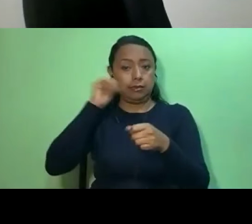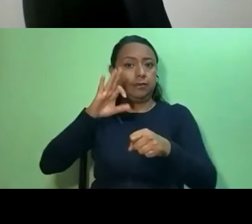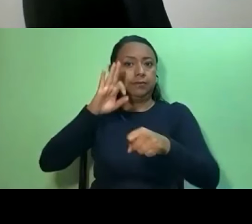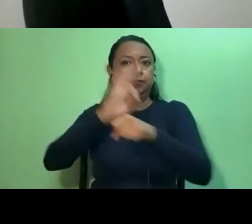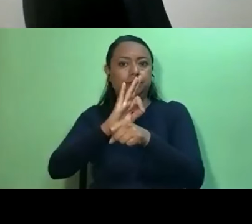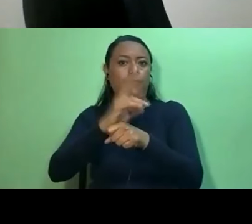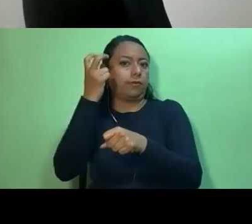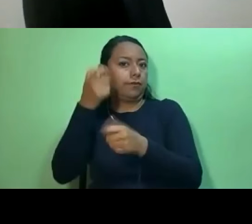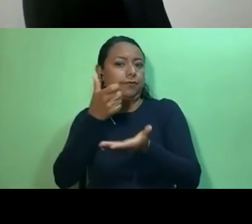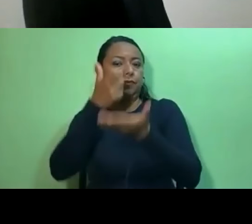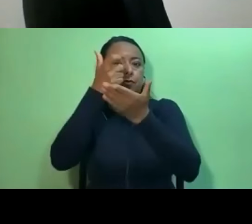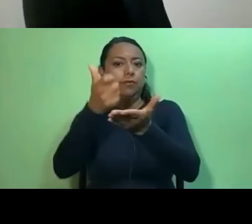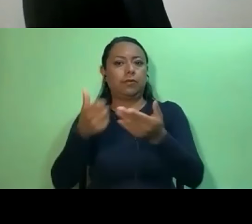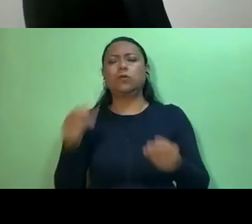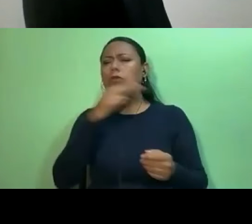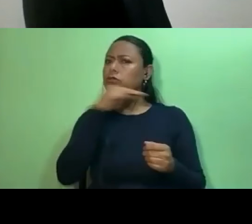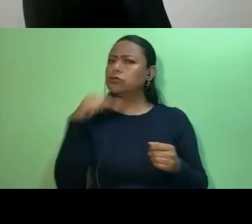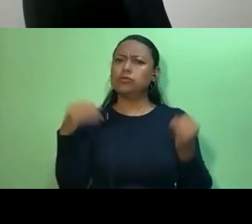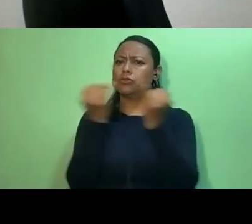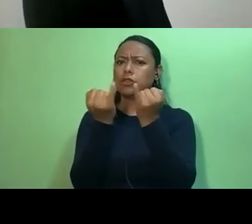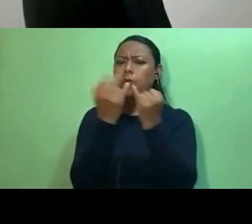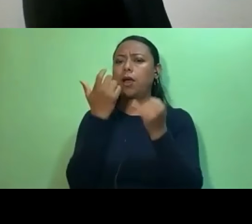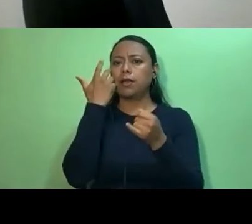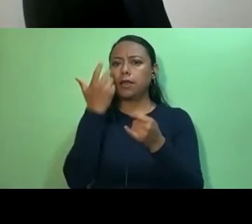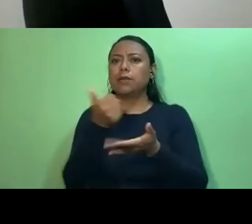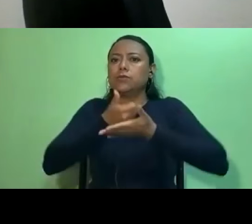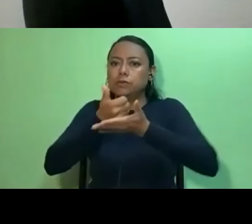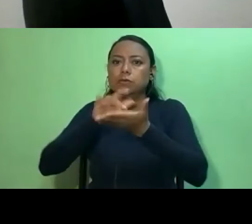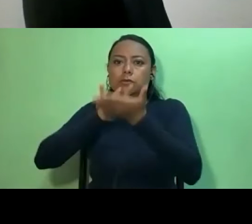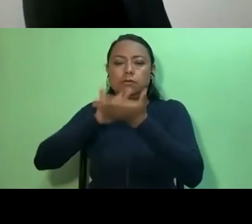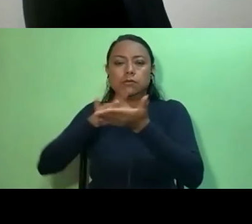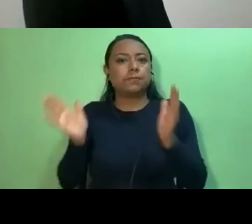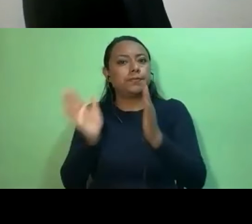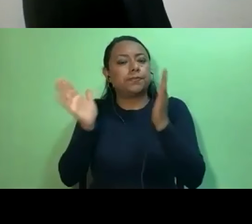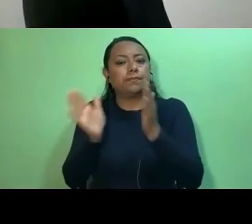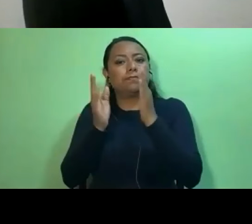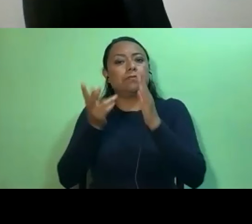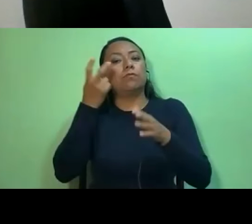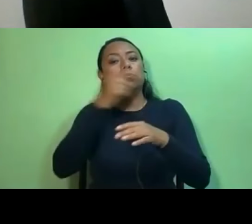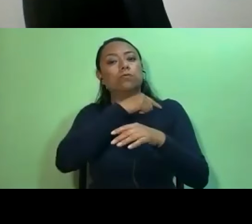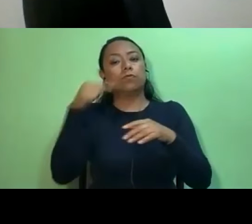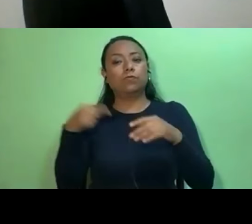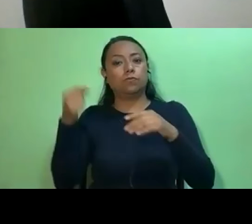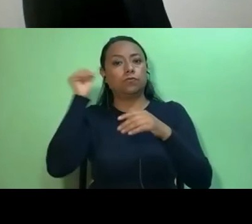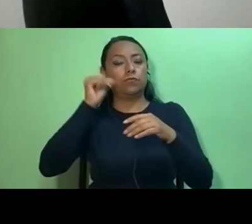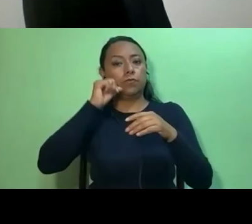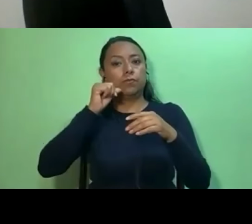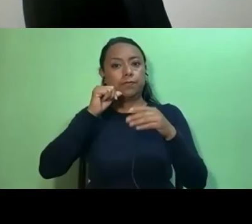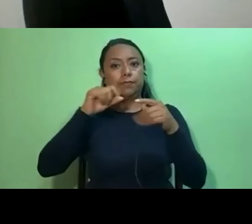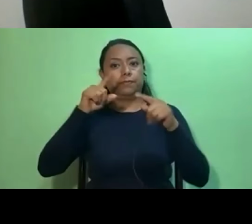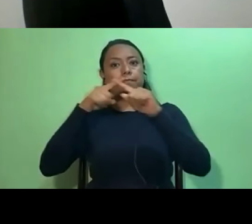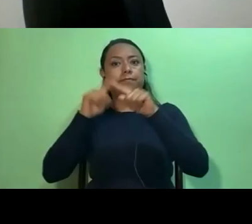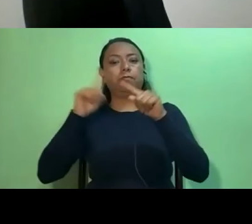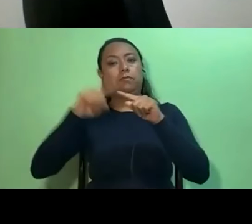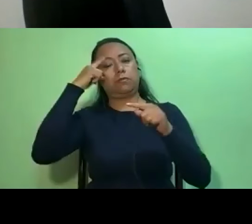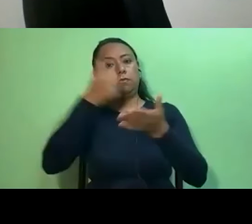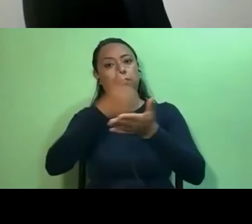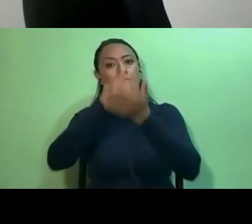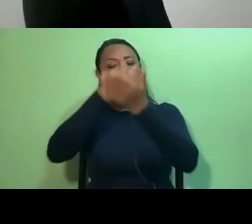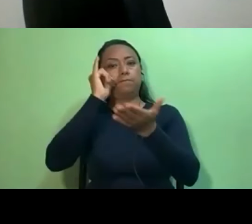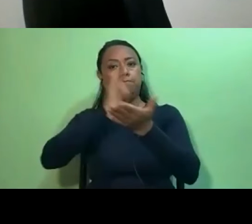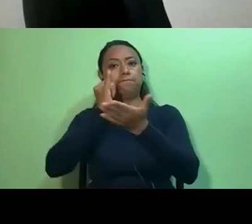es que este grupo parlamentario hemos respaldado y apoyado las medidas que ayuden a una mejor